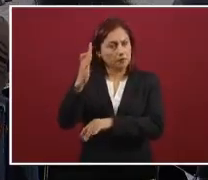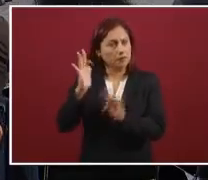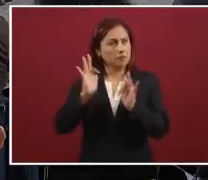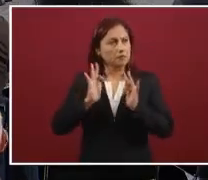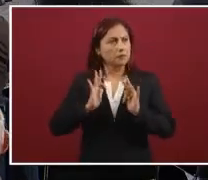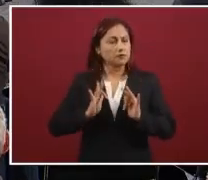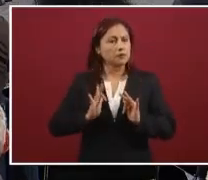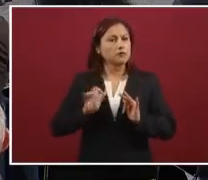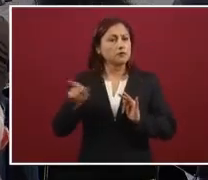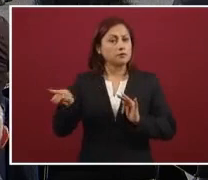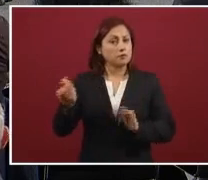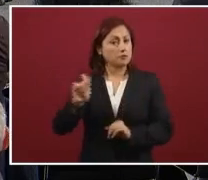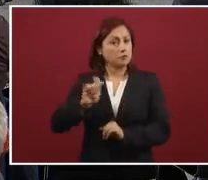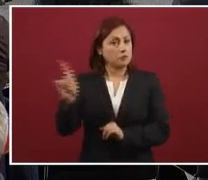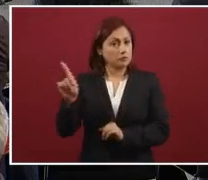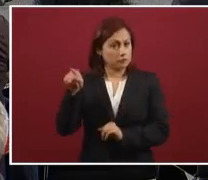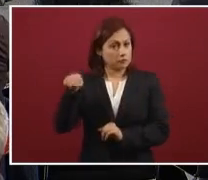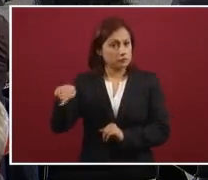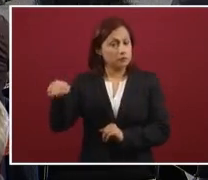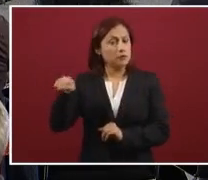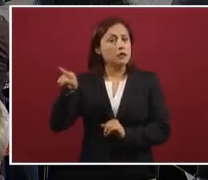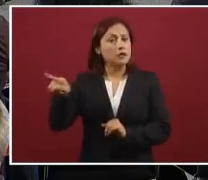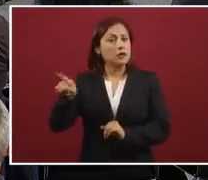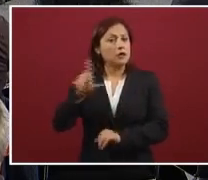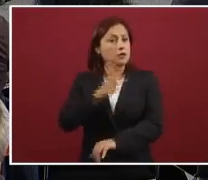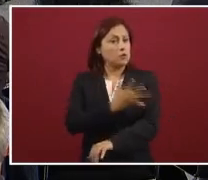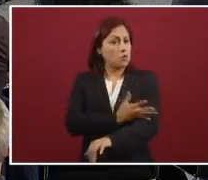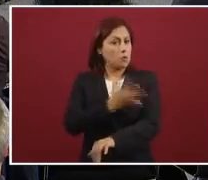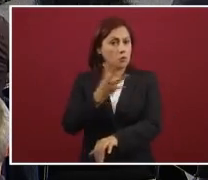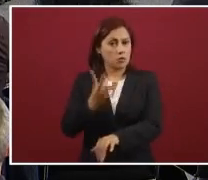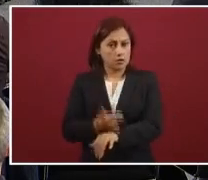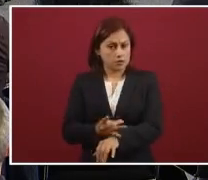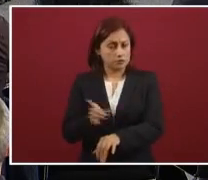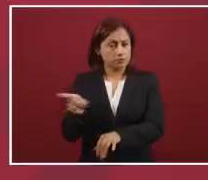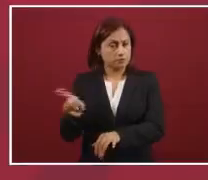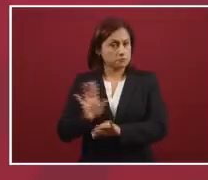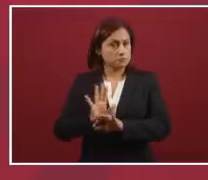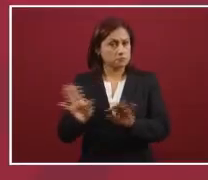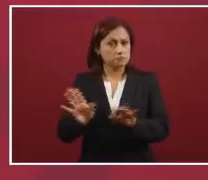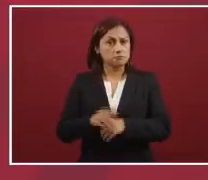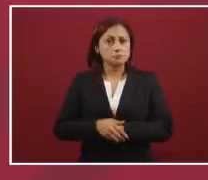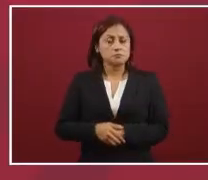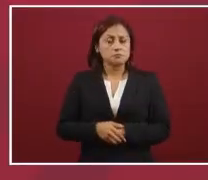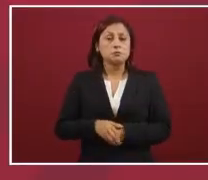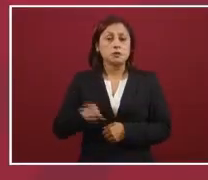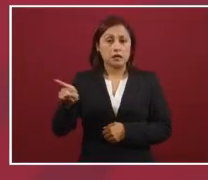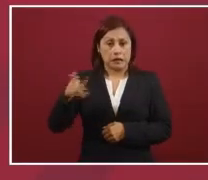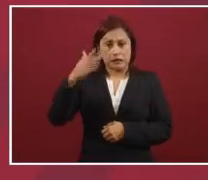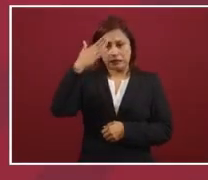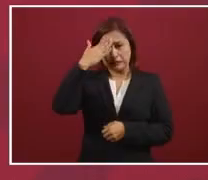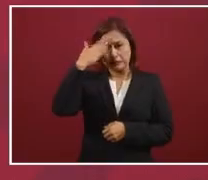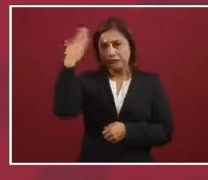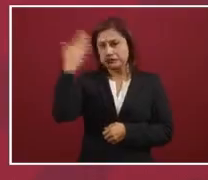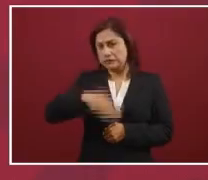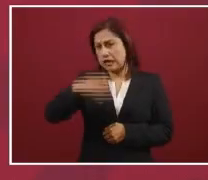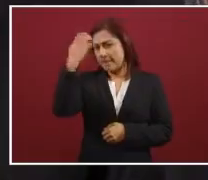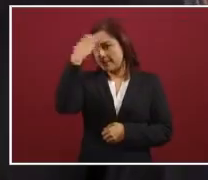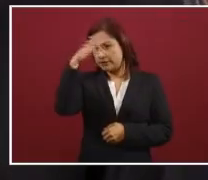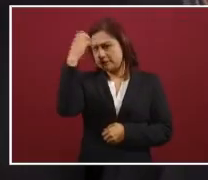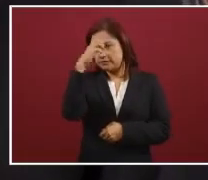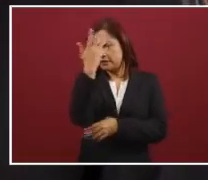es un profesional, una gente honesta, un ambientalista, un